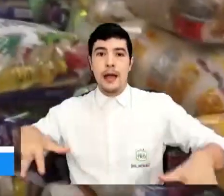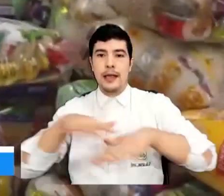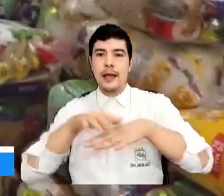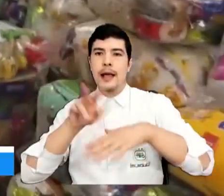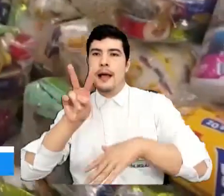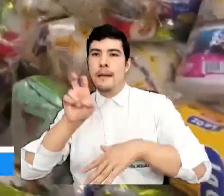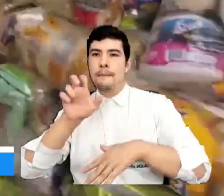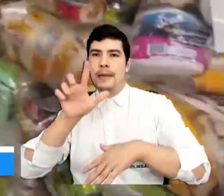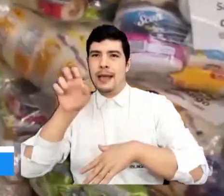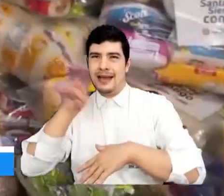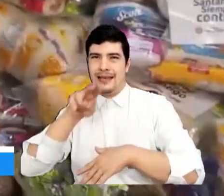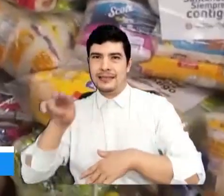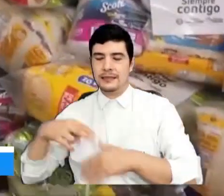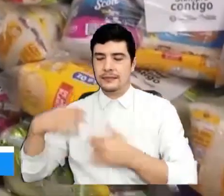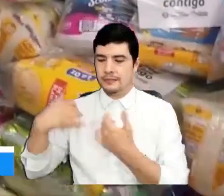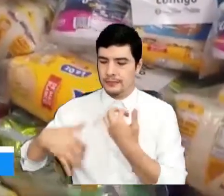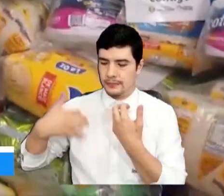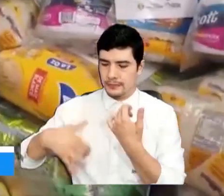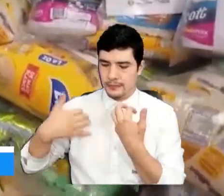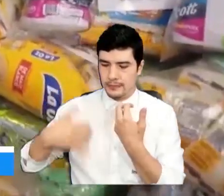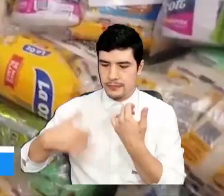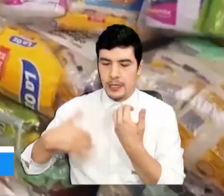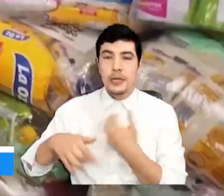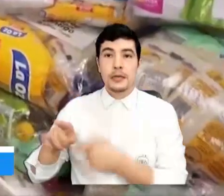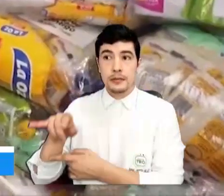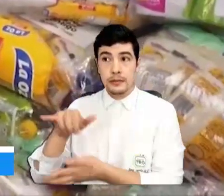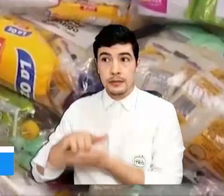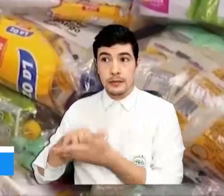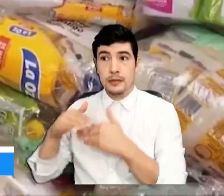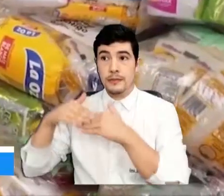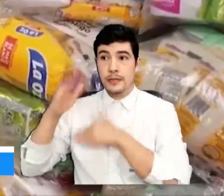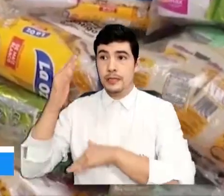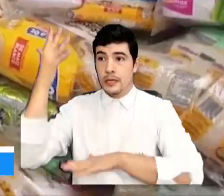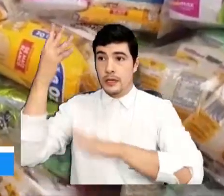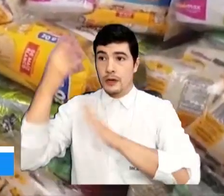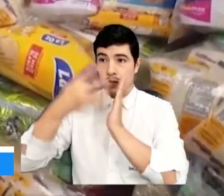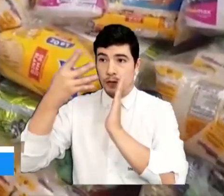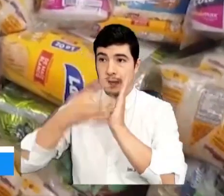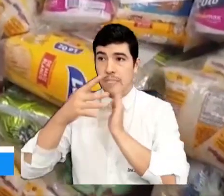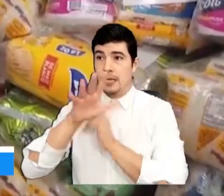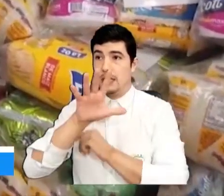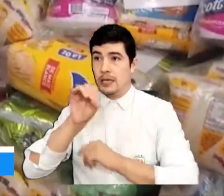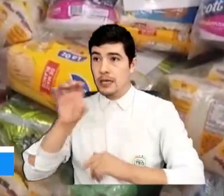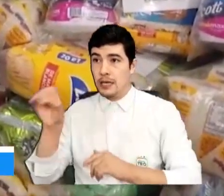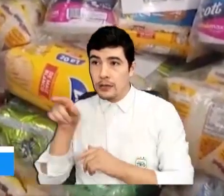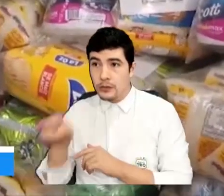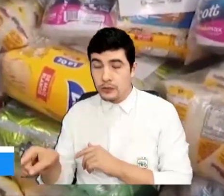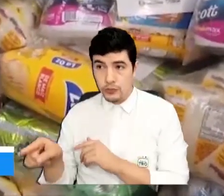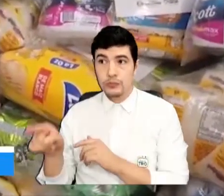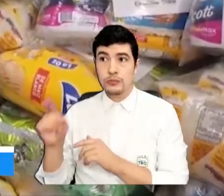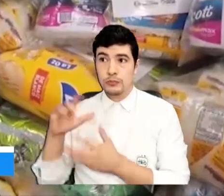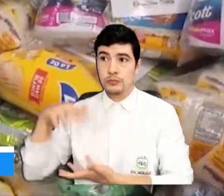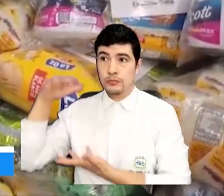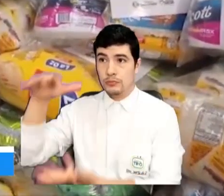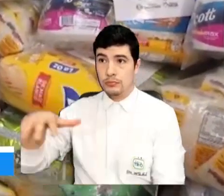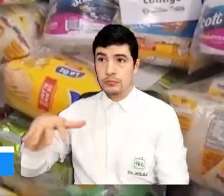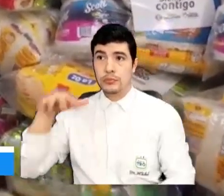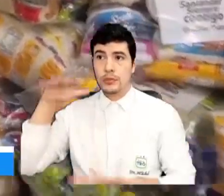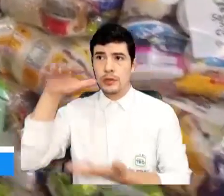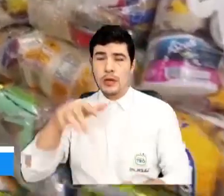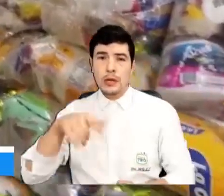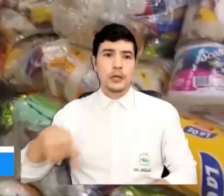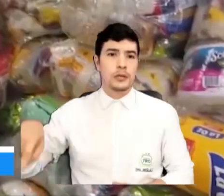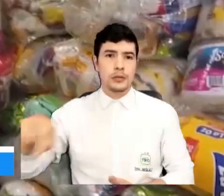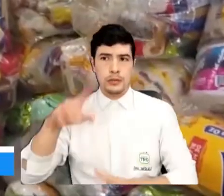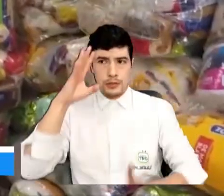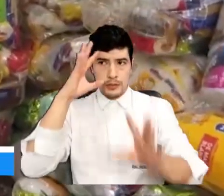esas familias vulnerables y escasos recursos que no están en los programas del gobierno nacional. Santander siempre contigo,